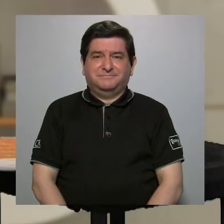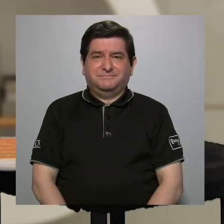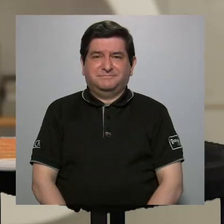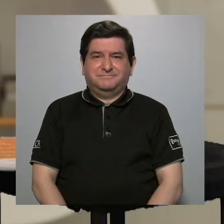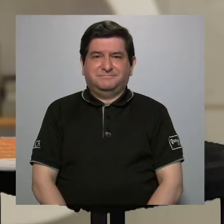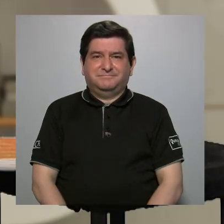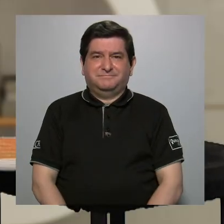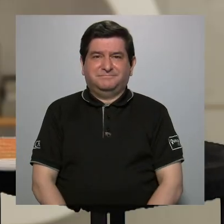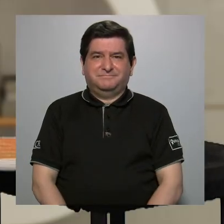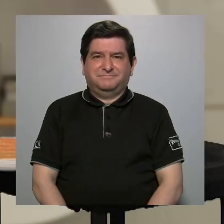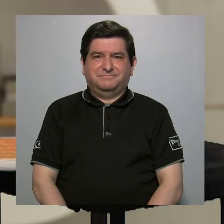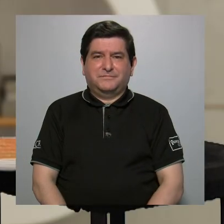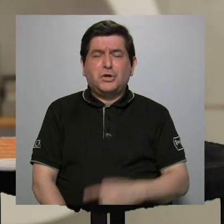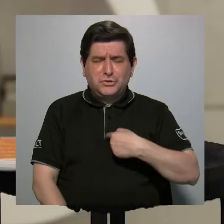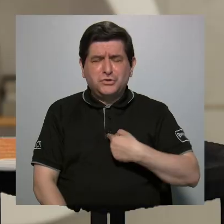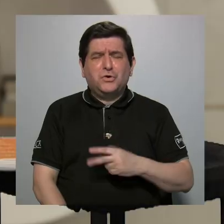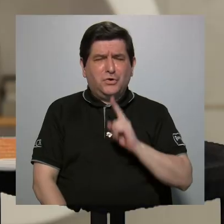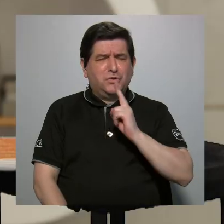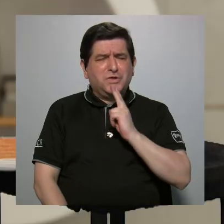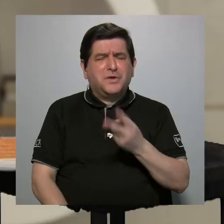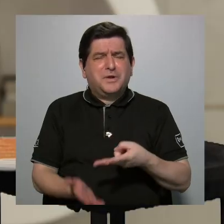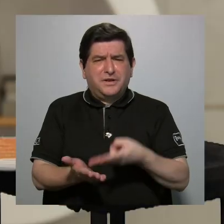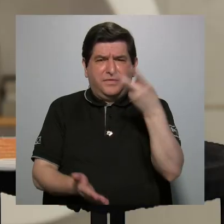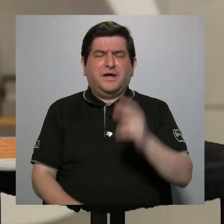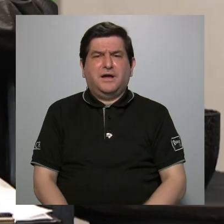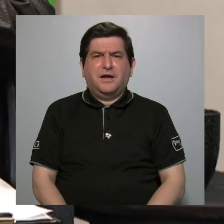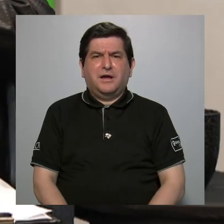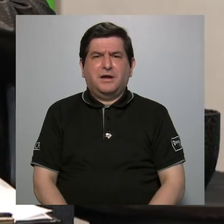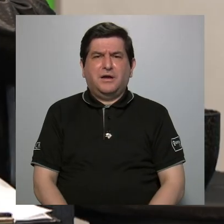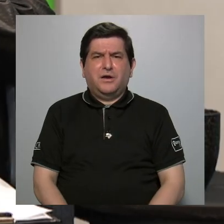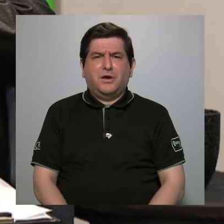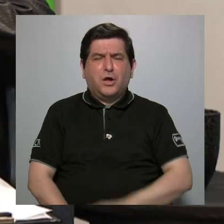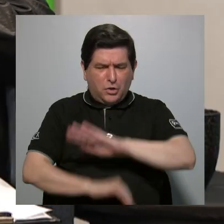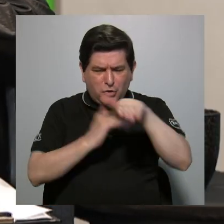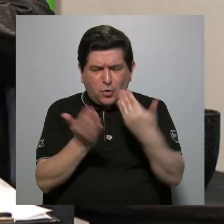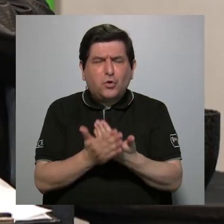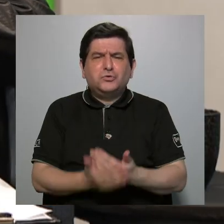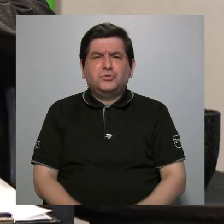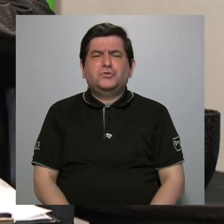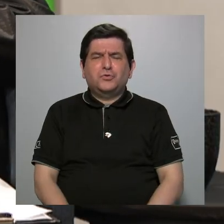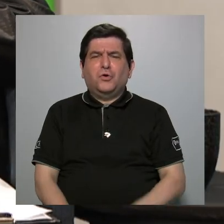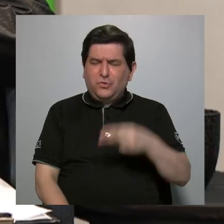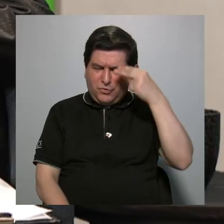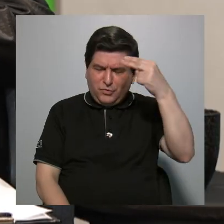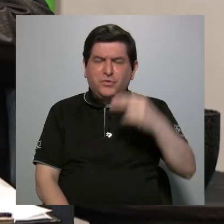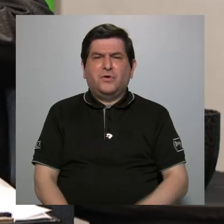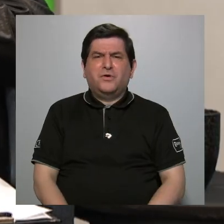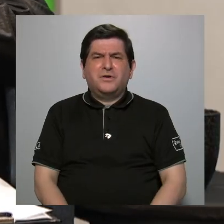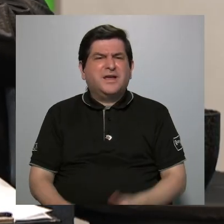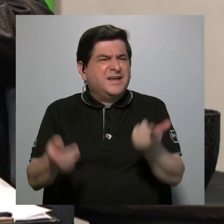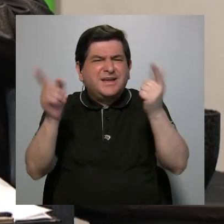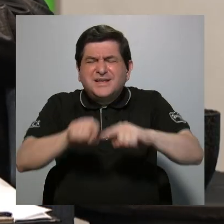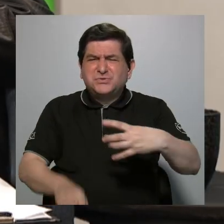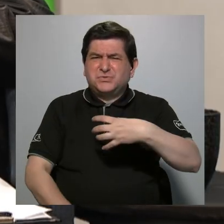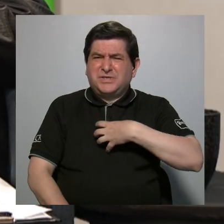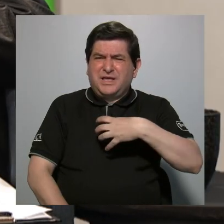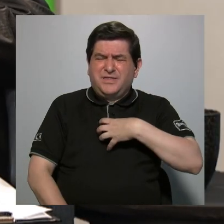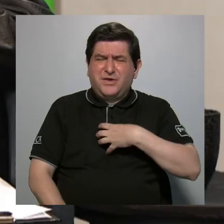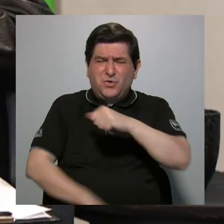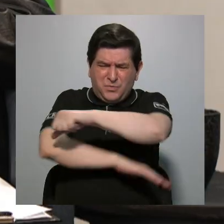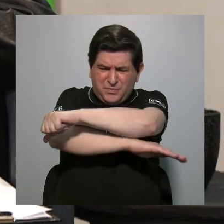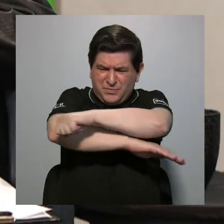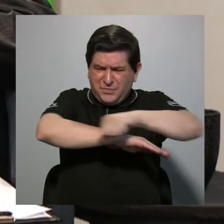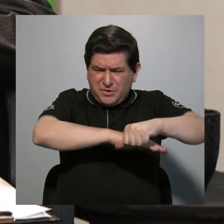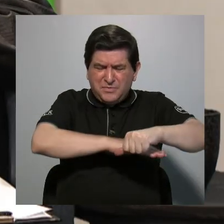Que lo aprecio realmente. Merecido. Don Hernán, ¿qué ha pasado con el patrimonio arquitectónico en